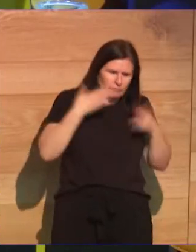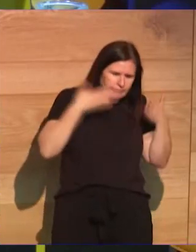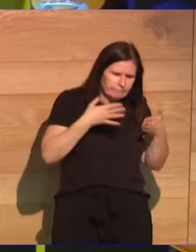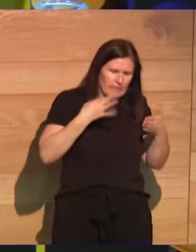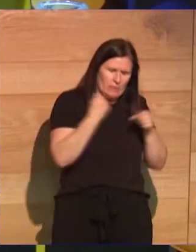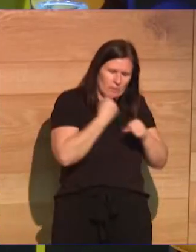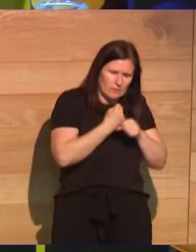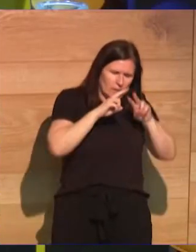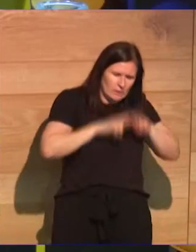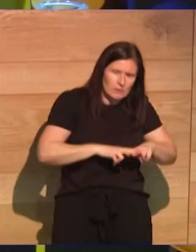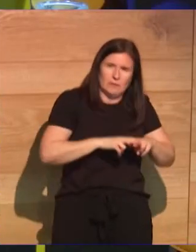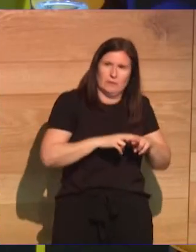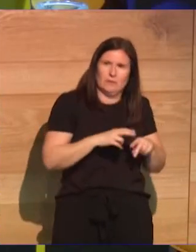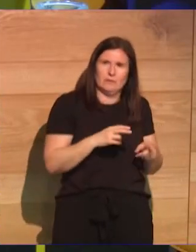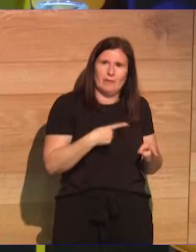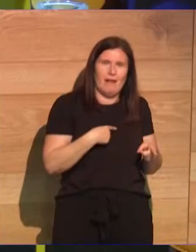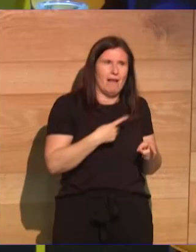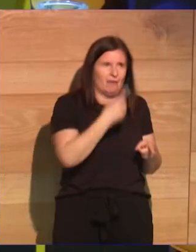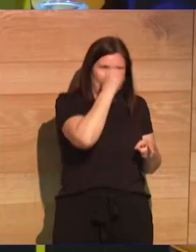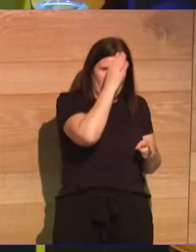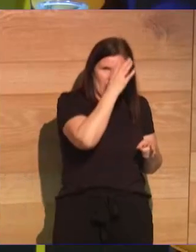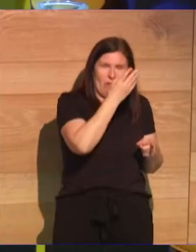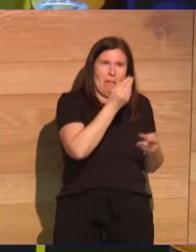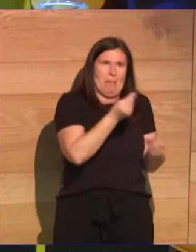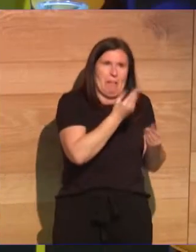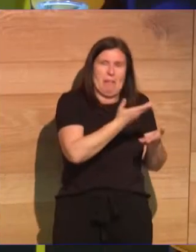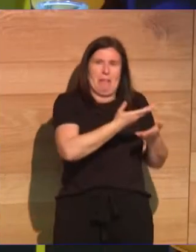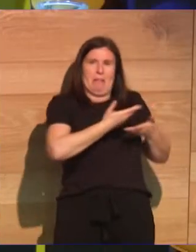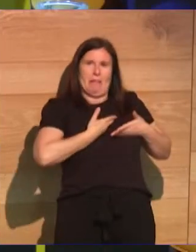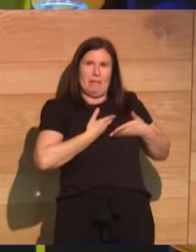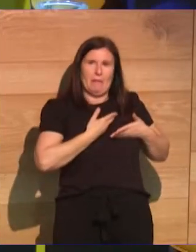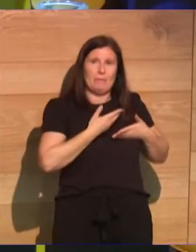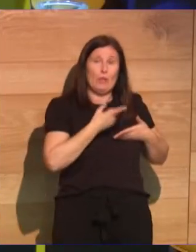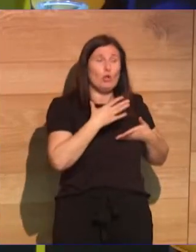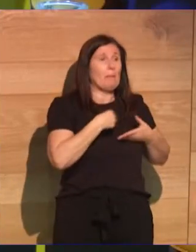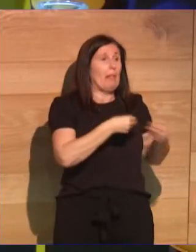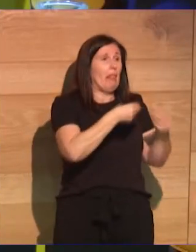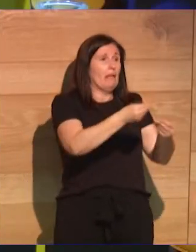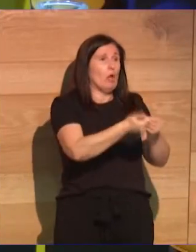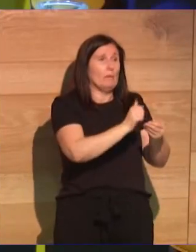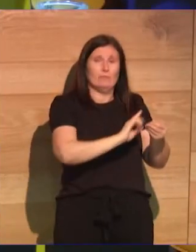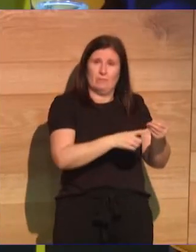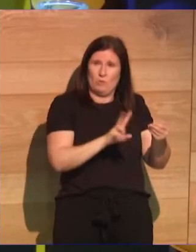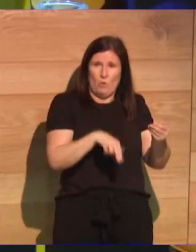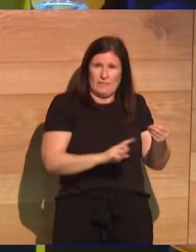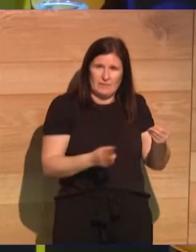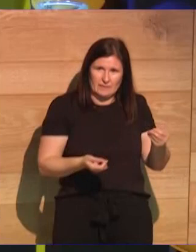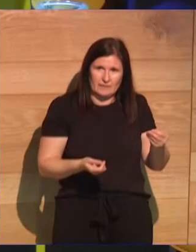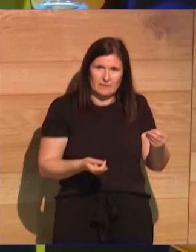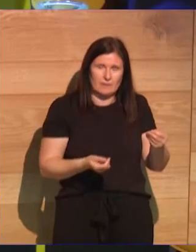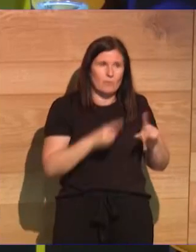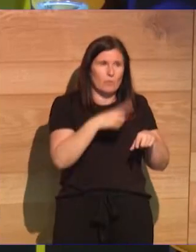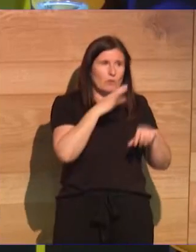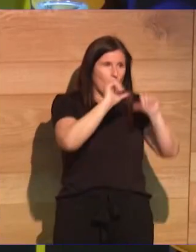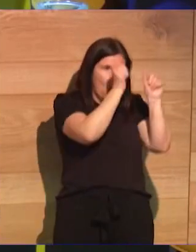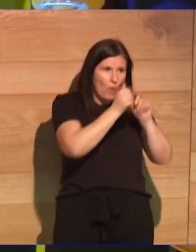conocimiento, pero su conocimiento tiene que demostrarse de otra manera, no entregando ese simple papel. Entonces, bueno, eso es un ejemplo de cómo el